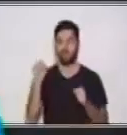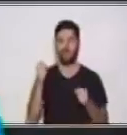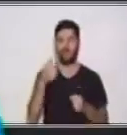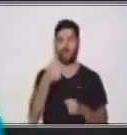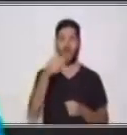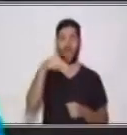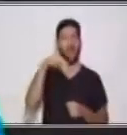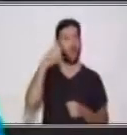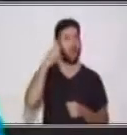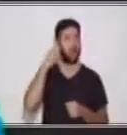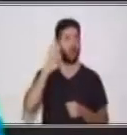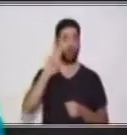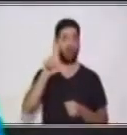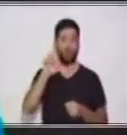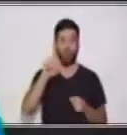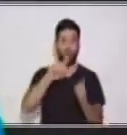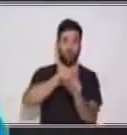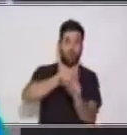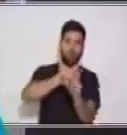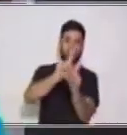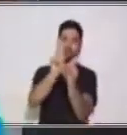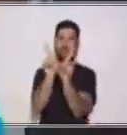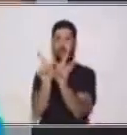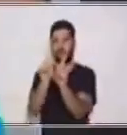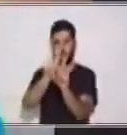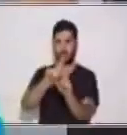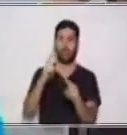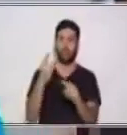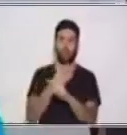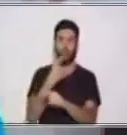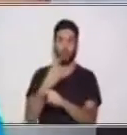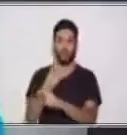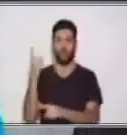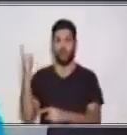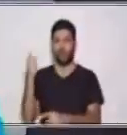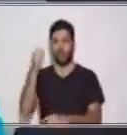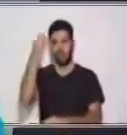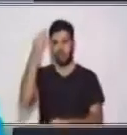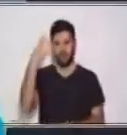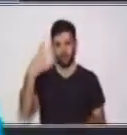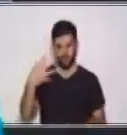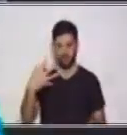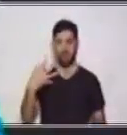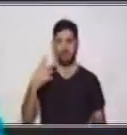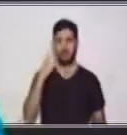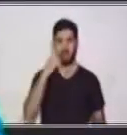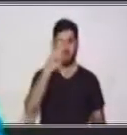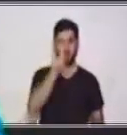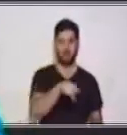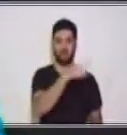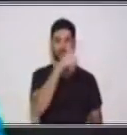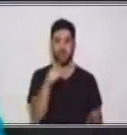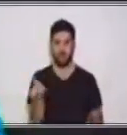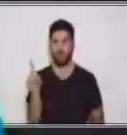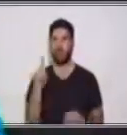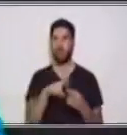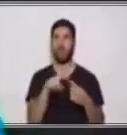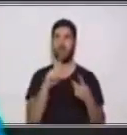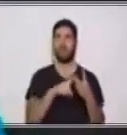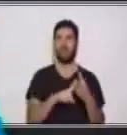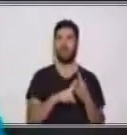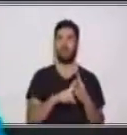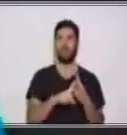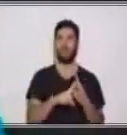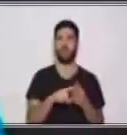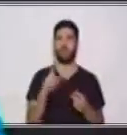el alfabeto griego. Y regularmente utilizamos las primeras letras, que